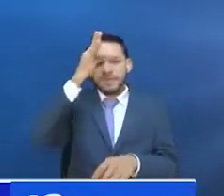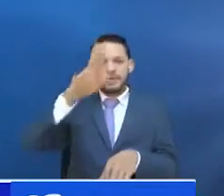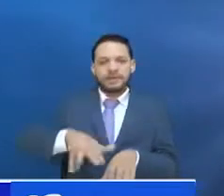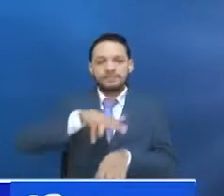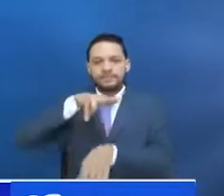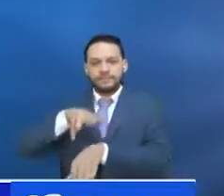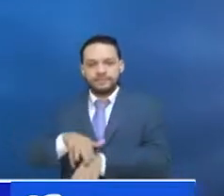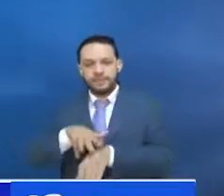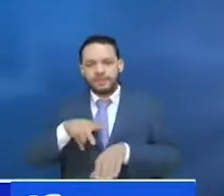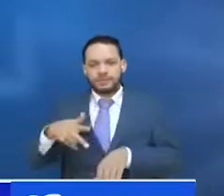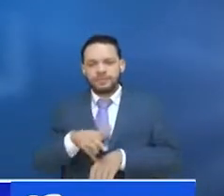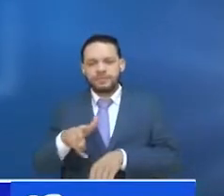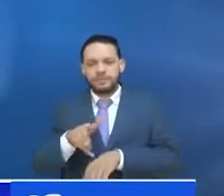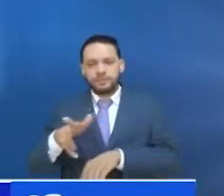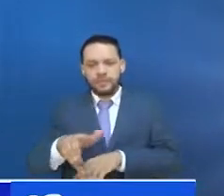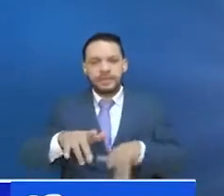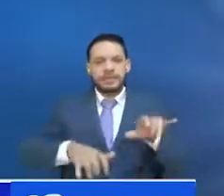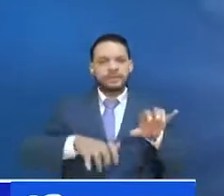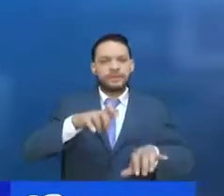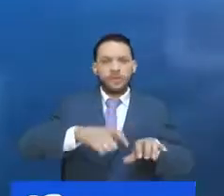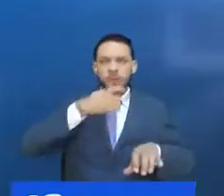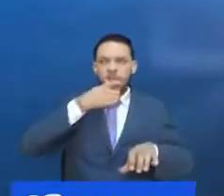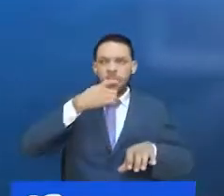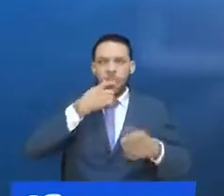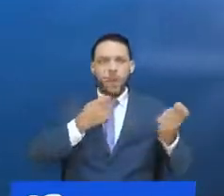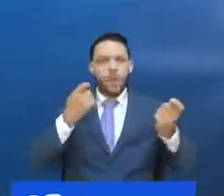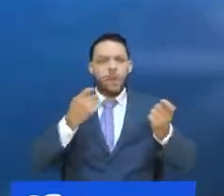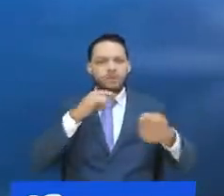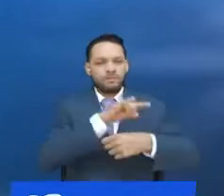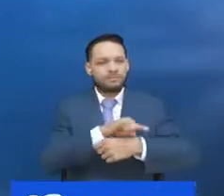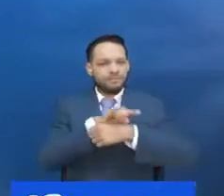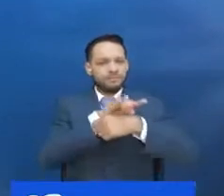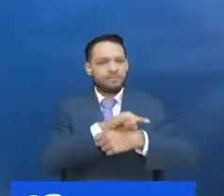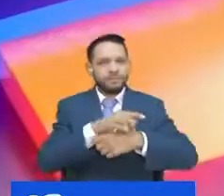La Secretaría de Tránsito continúa con los controles de la ilegalidad.